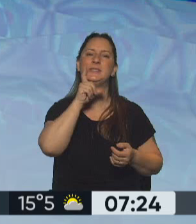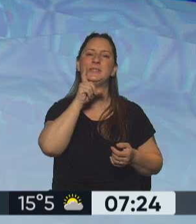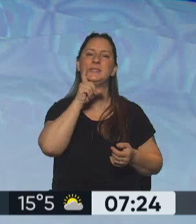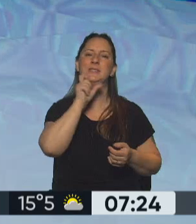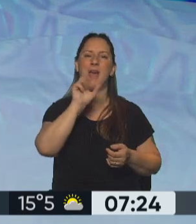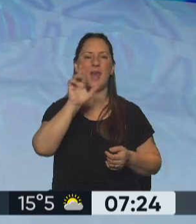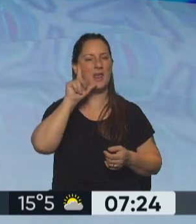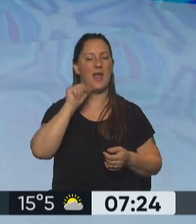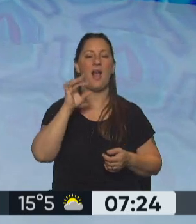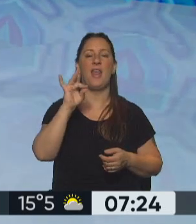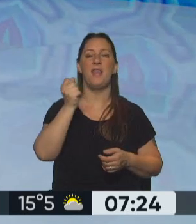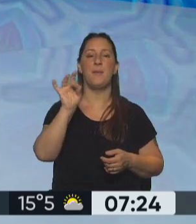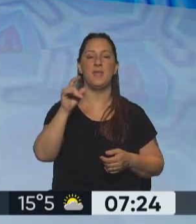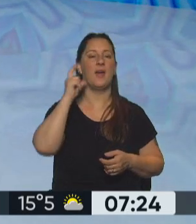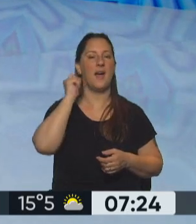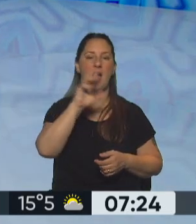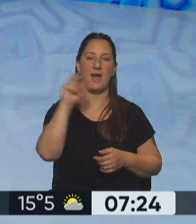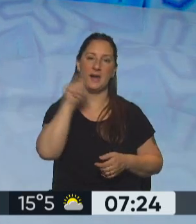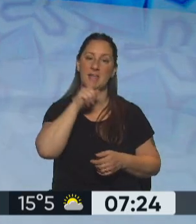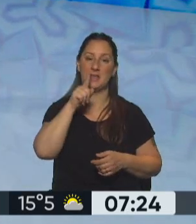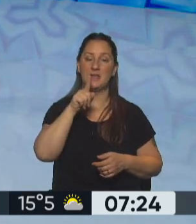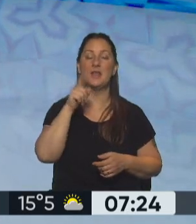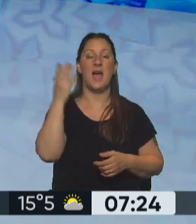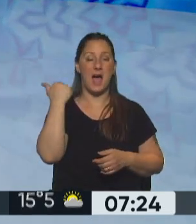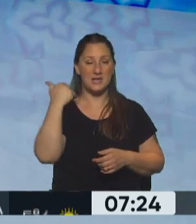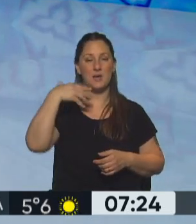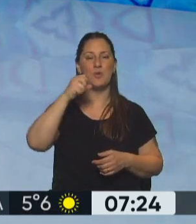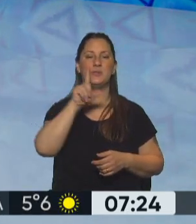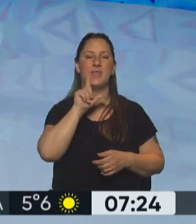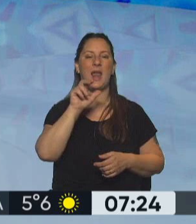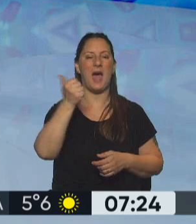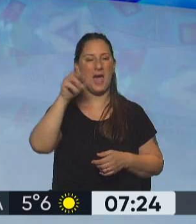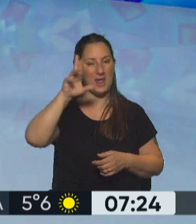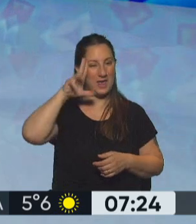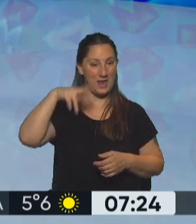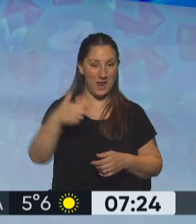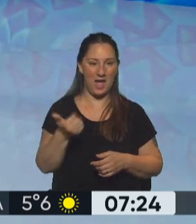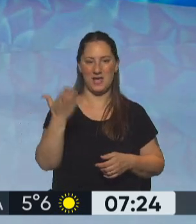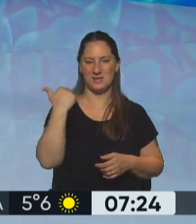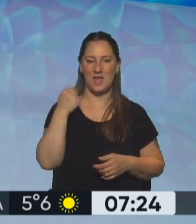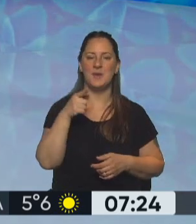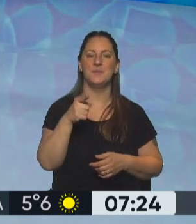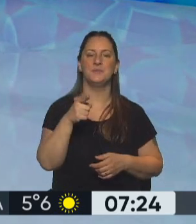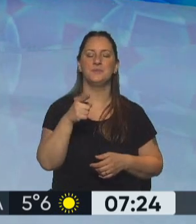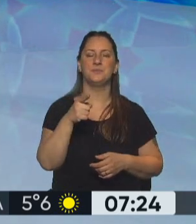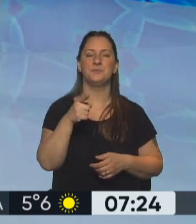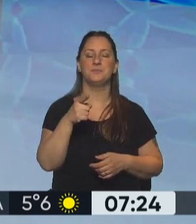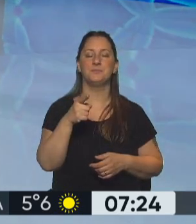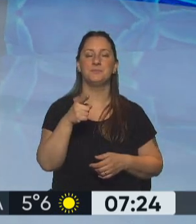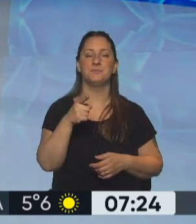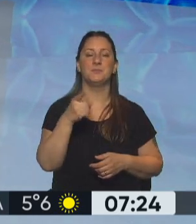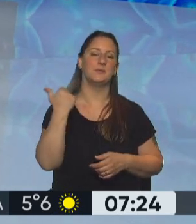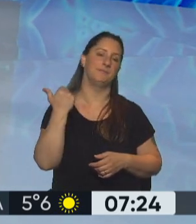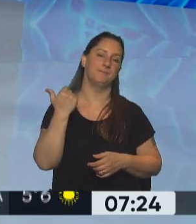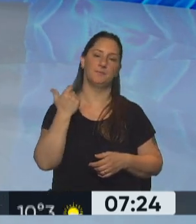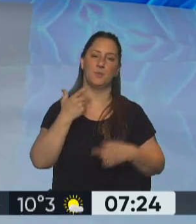Hablamos de David Garrett, que está en la Argentina, que estuvo anoche en el Movistar Arena, como nos dice Alejandro, y que además es uno de los reyes